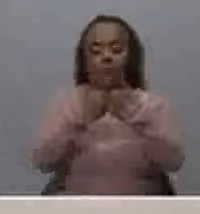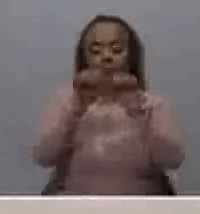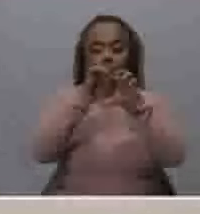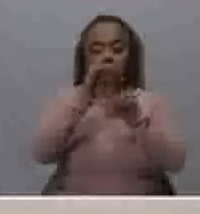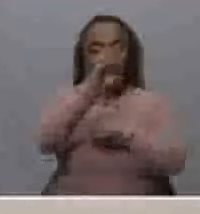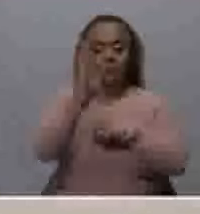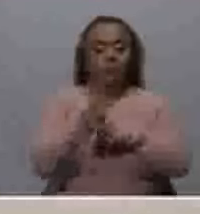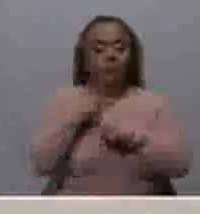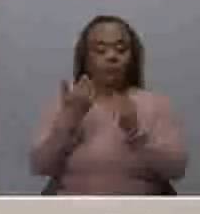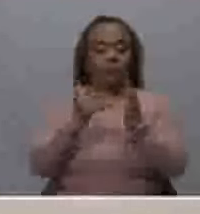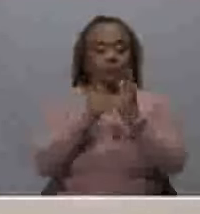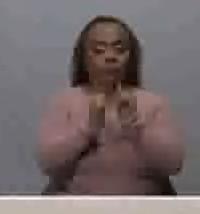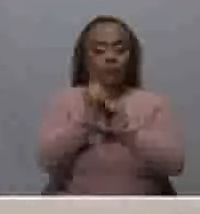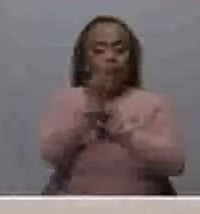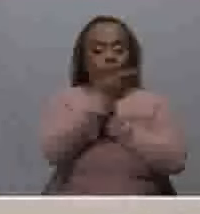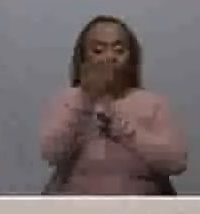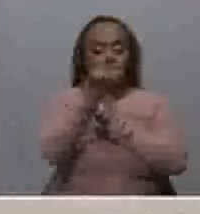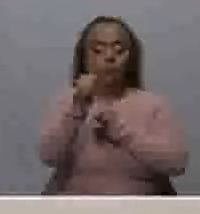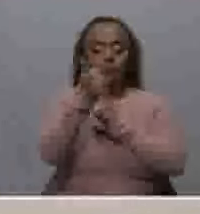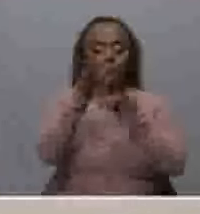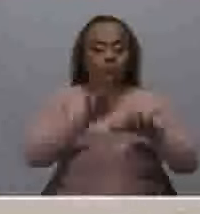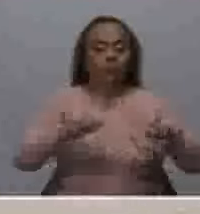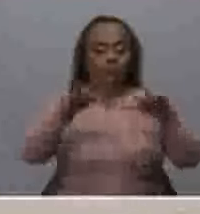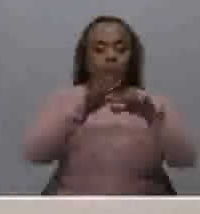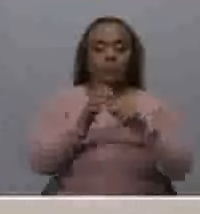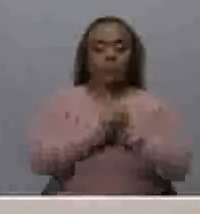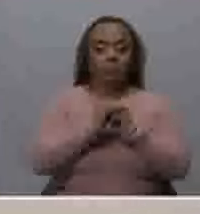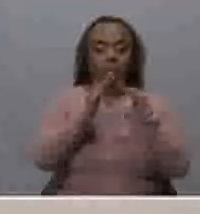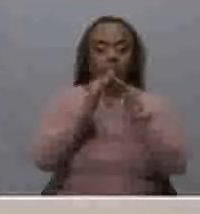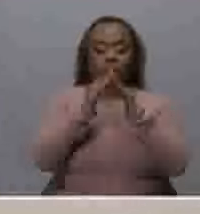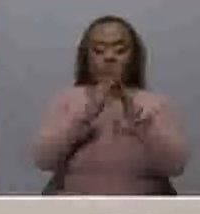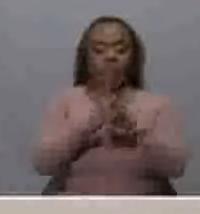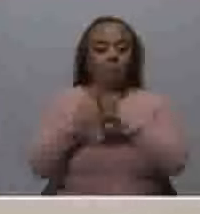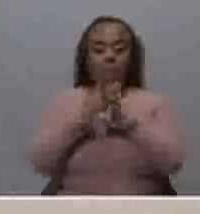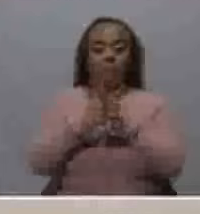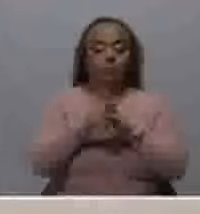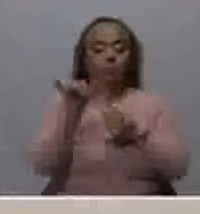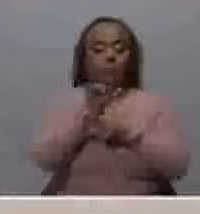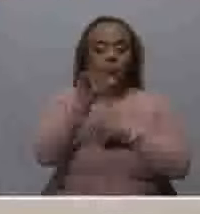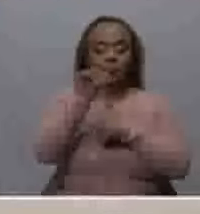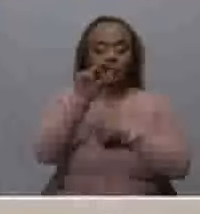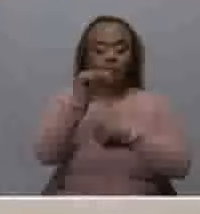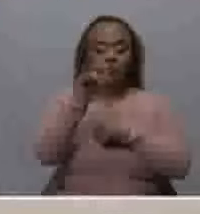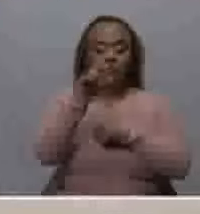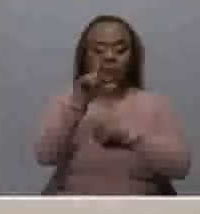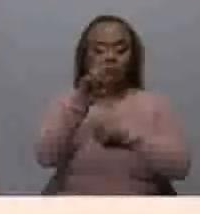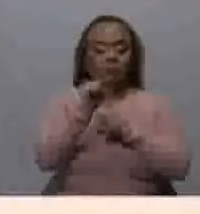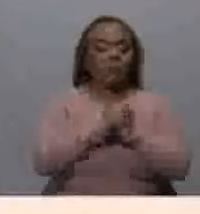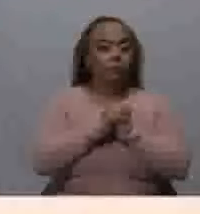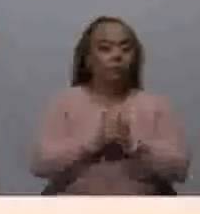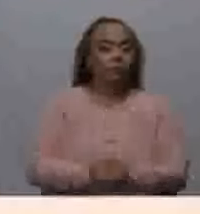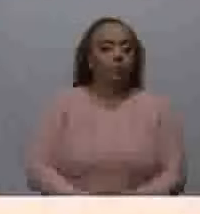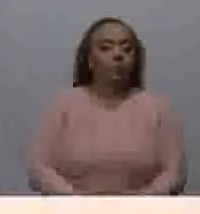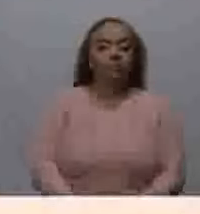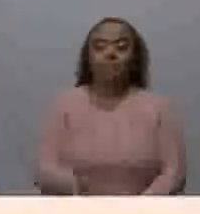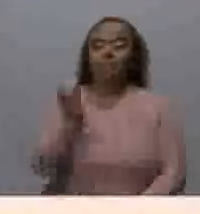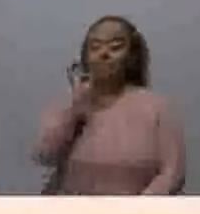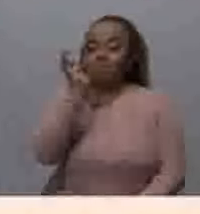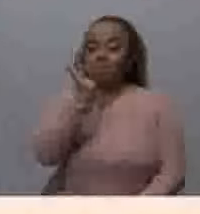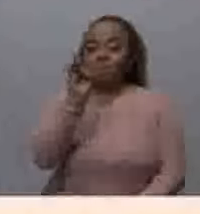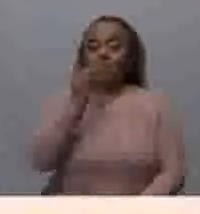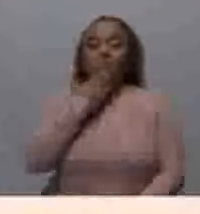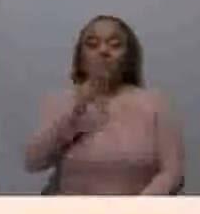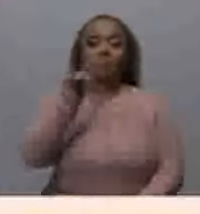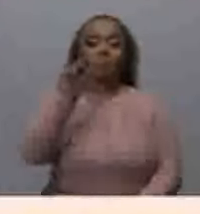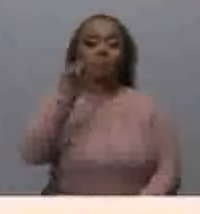Brasil. Yo vuelvo con ustedes allá en otro sector de esta ciudad estadounidense, como es Los Ángeles. Muy bien, gracias Andrés